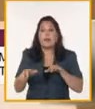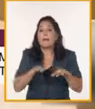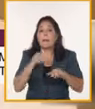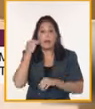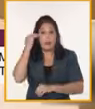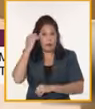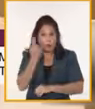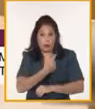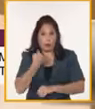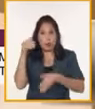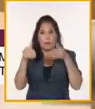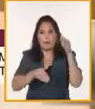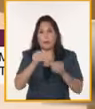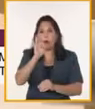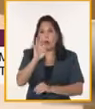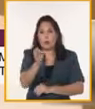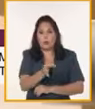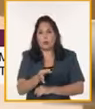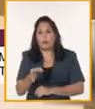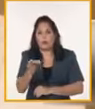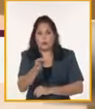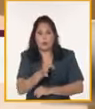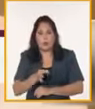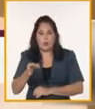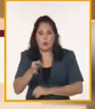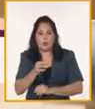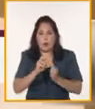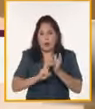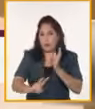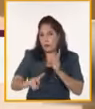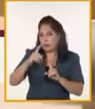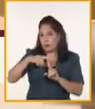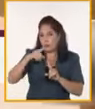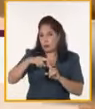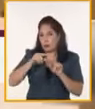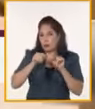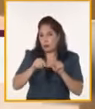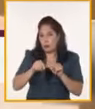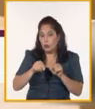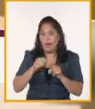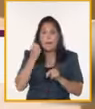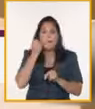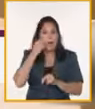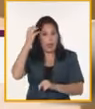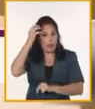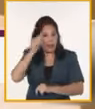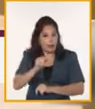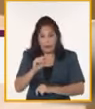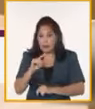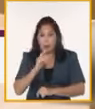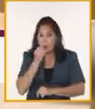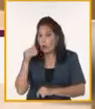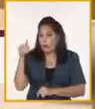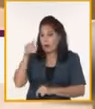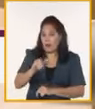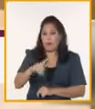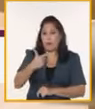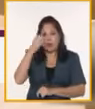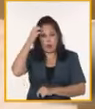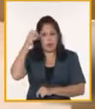participando los o municipio de nuestra provincia en representación de sus intendentes los viceintendenta de